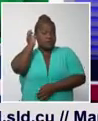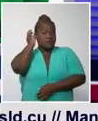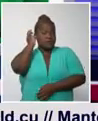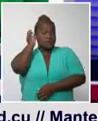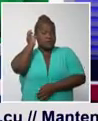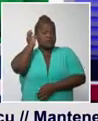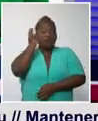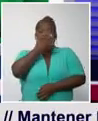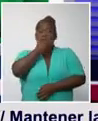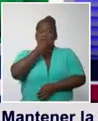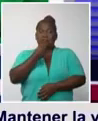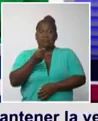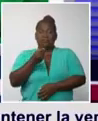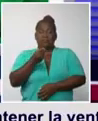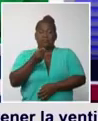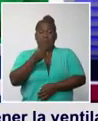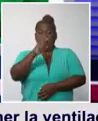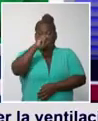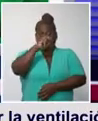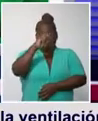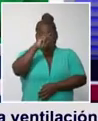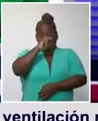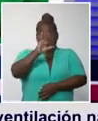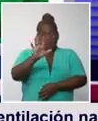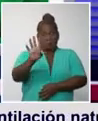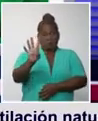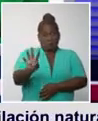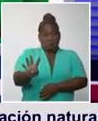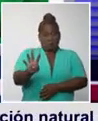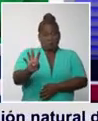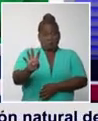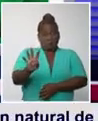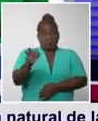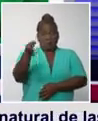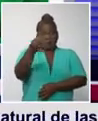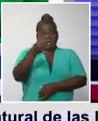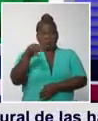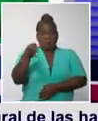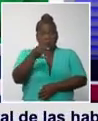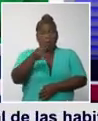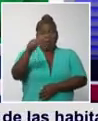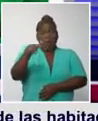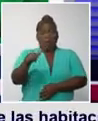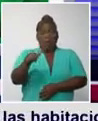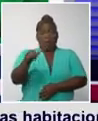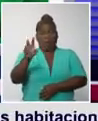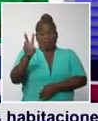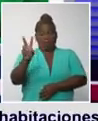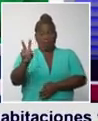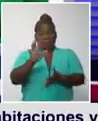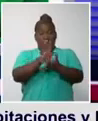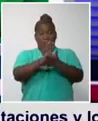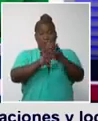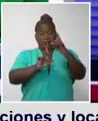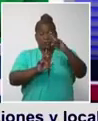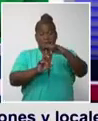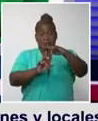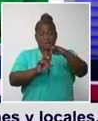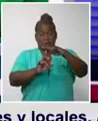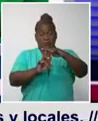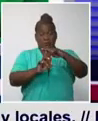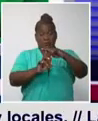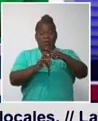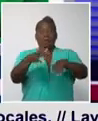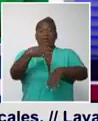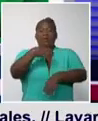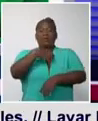relativamente joven, 54 años, del municipio Jovellanos en la provincia de Matanzas, con antecedentes